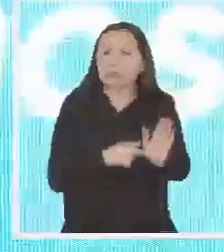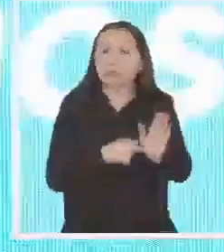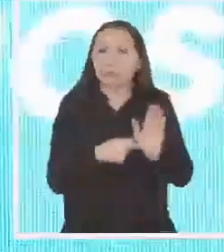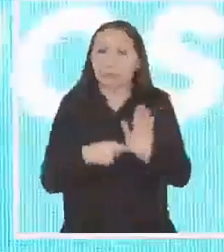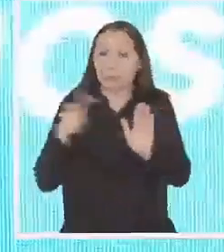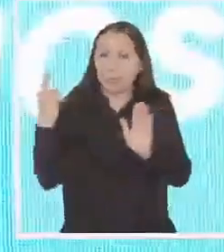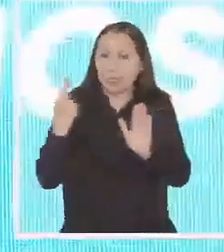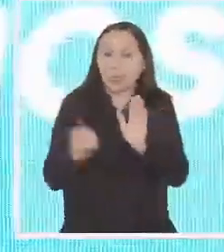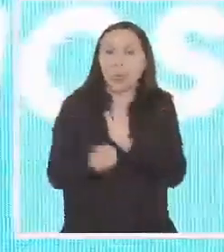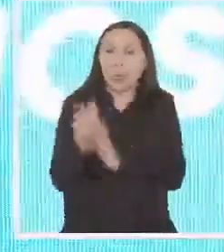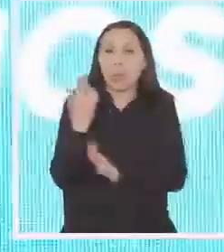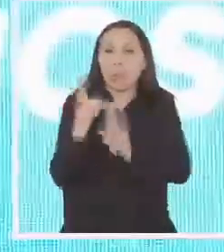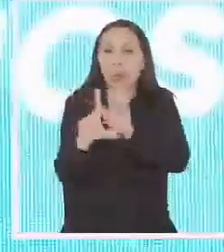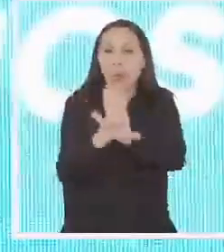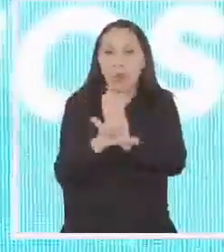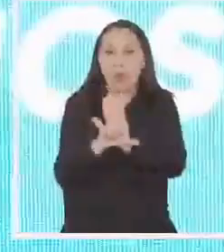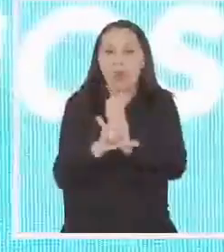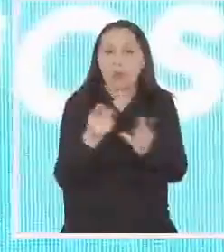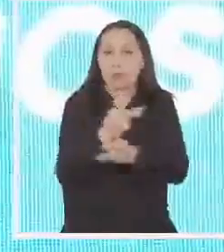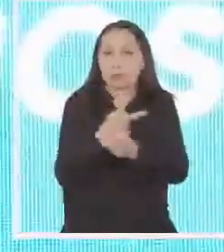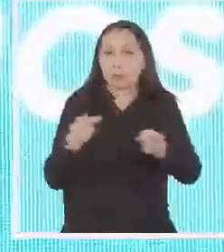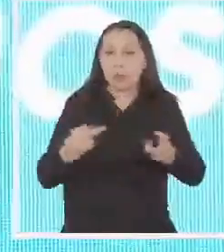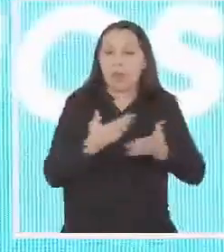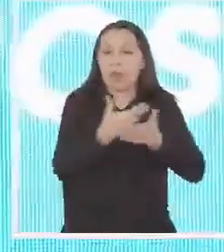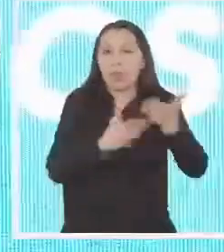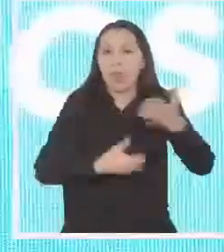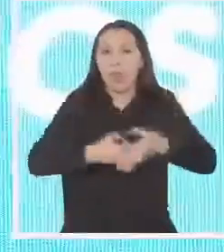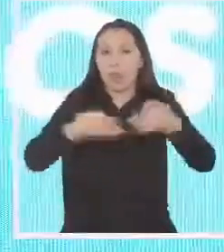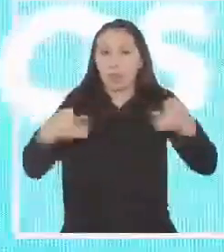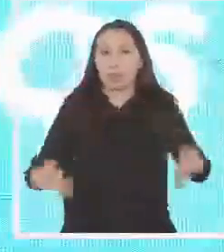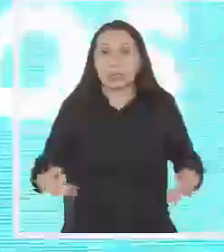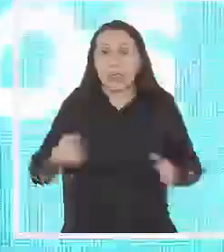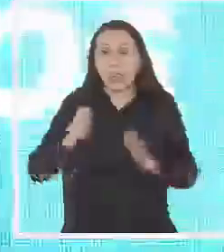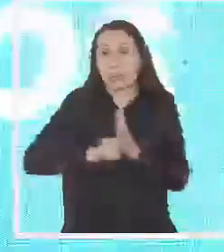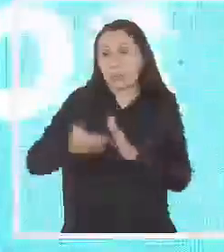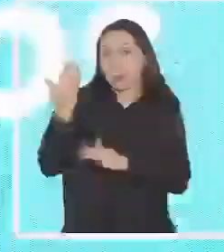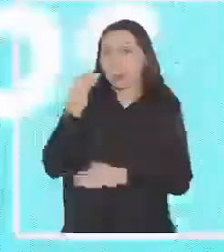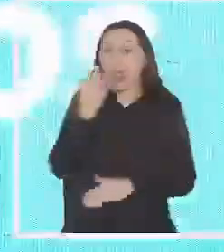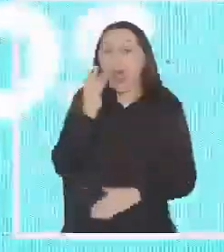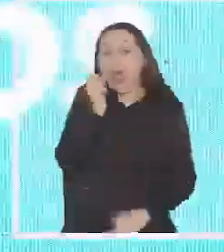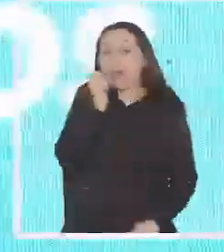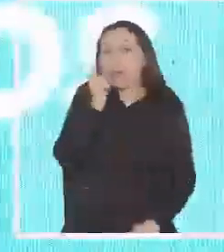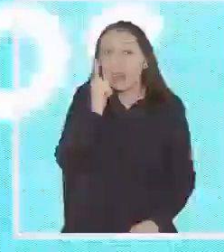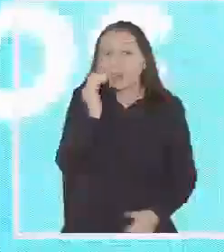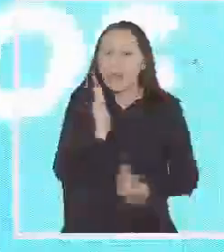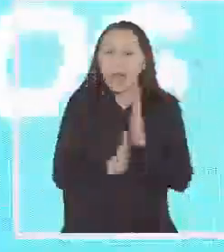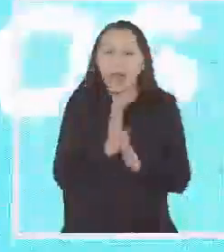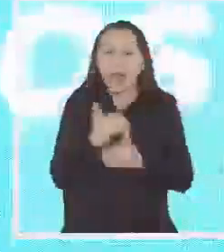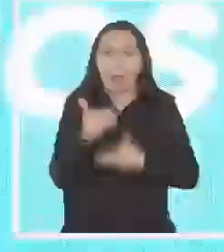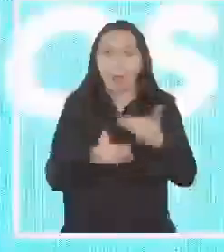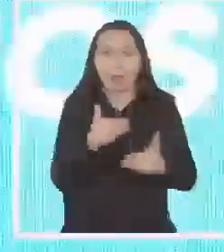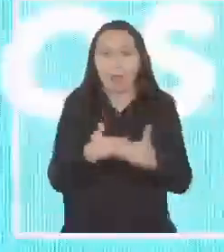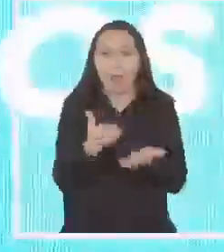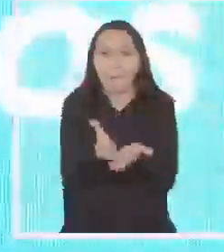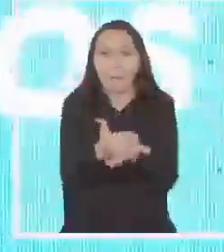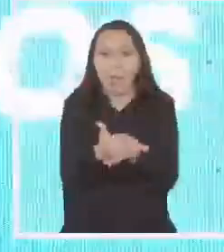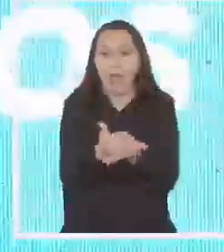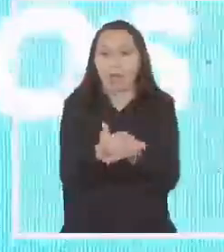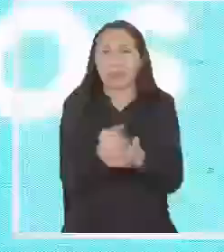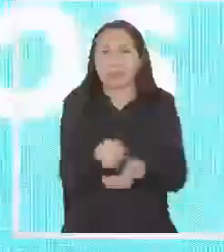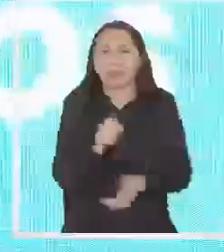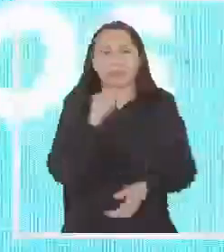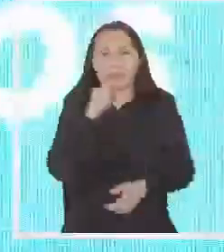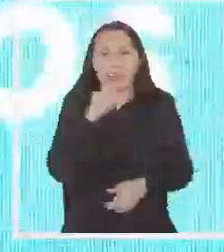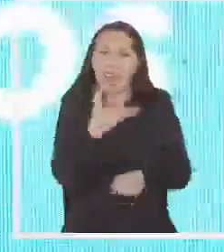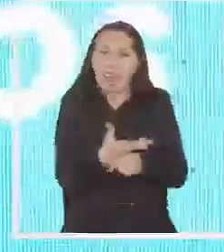particular la nueva ley que publicamos en el Diario Oficial en abril para acelerar la implementación de este plan, que